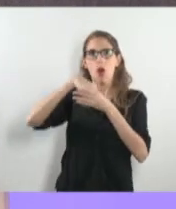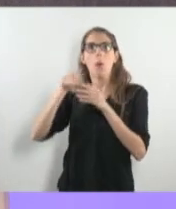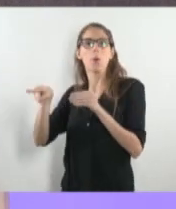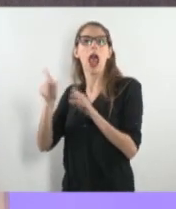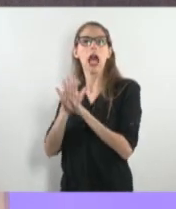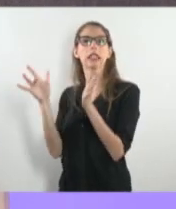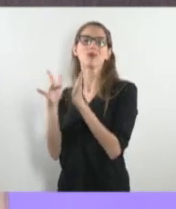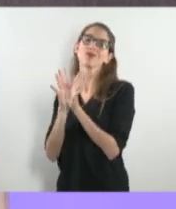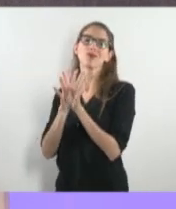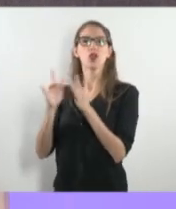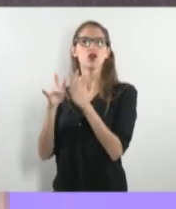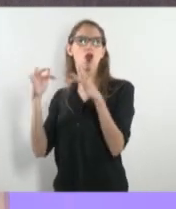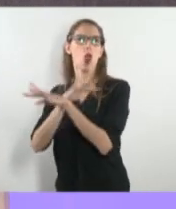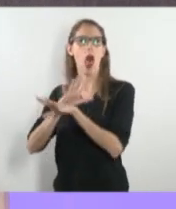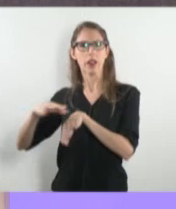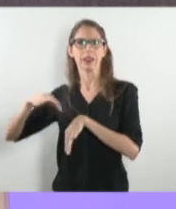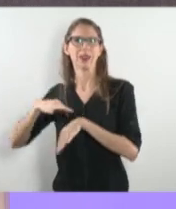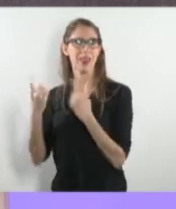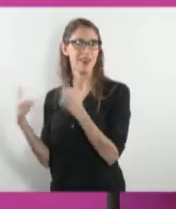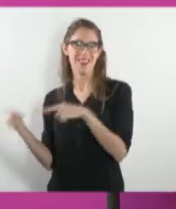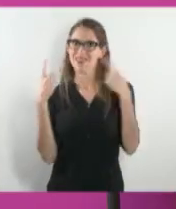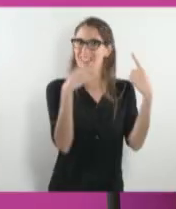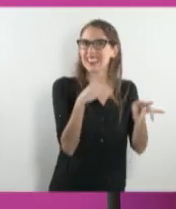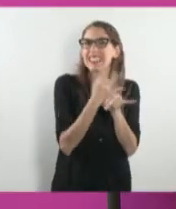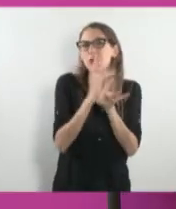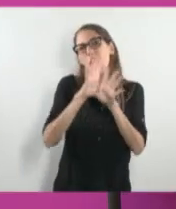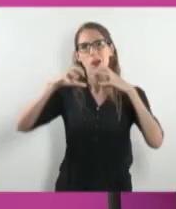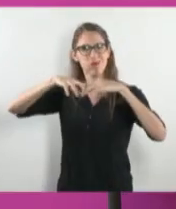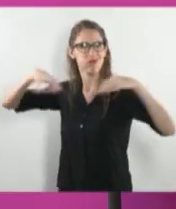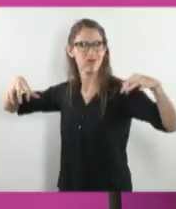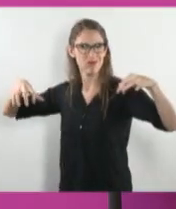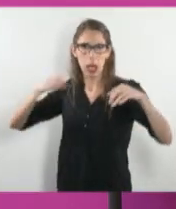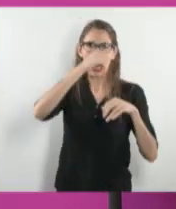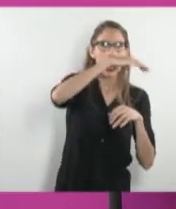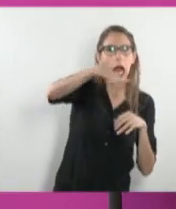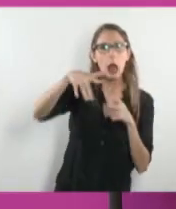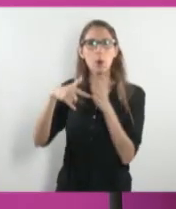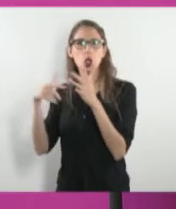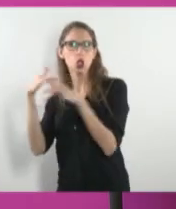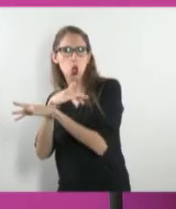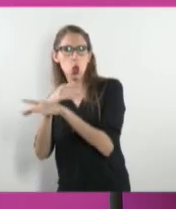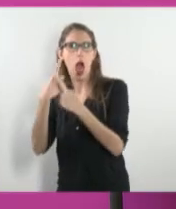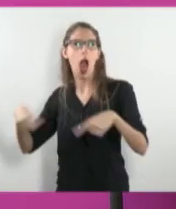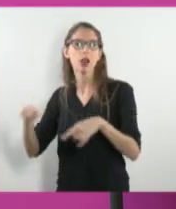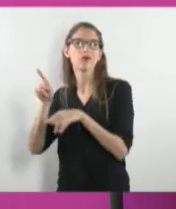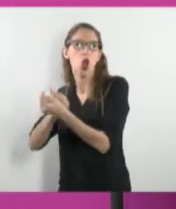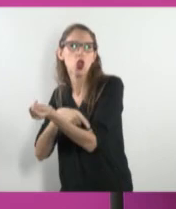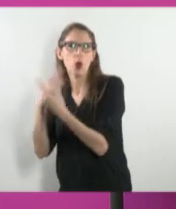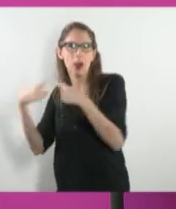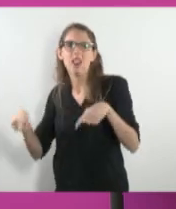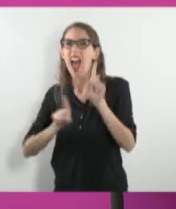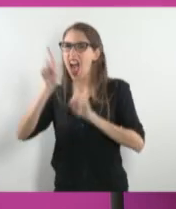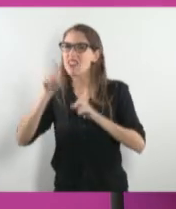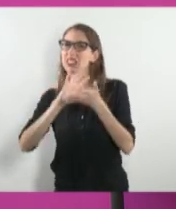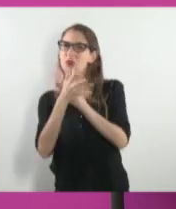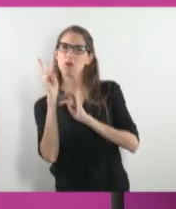casi siempre sostienen una especie como de grieta, lamentablemente. Exactamente, ¿sí? O es visto a modo de burla o como algo como